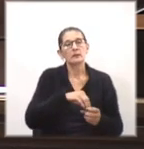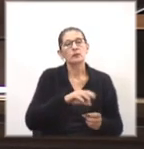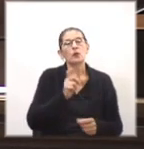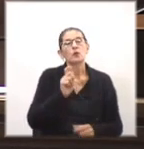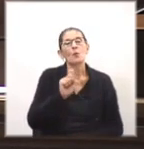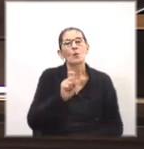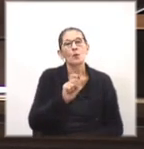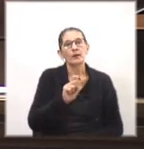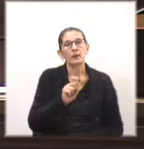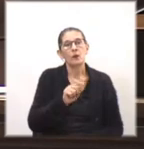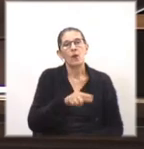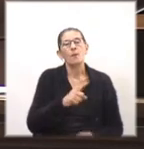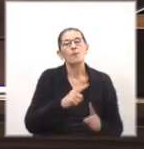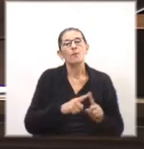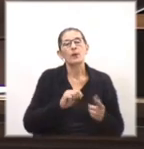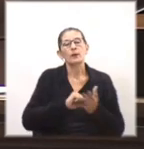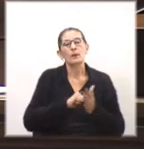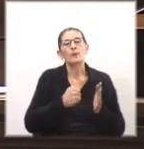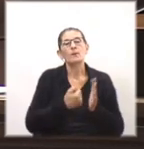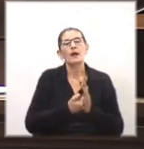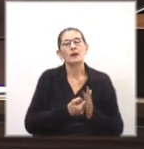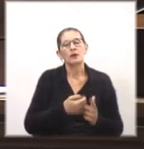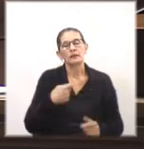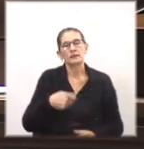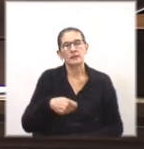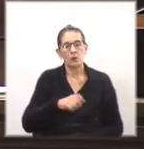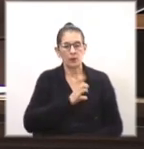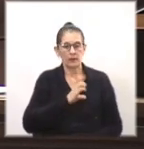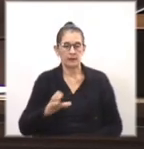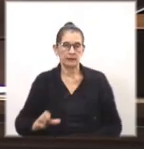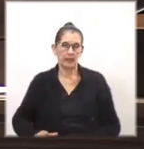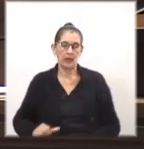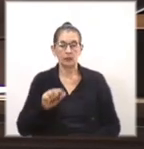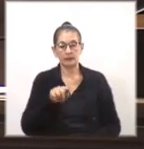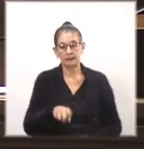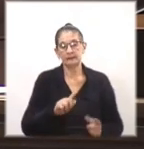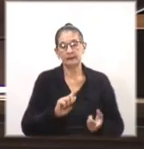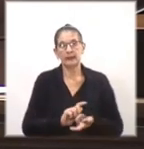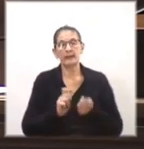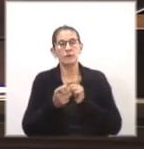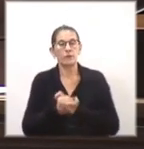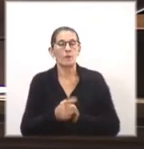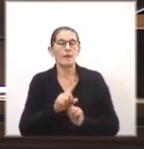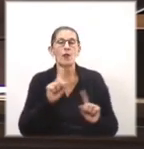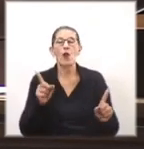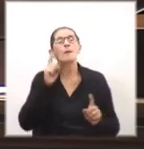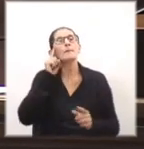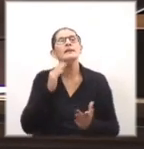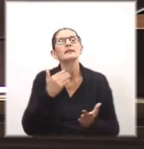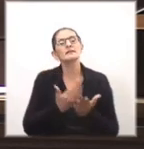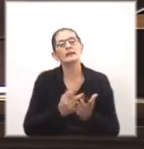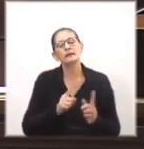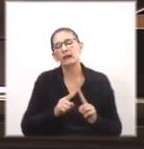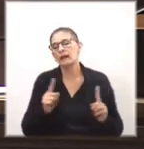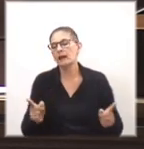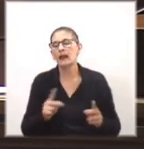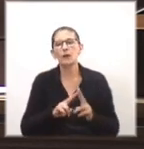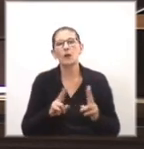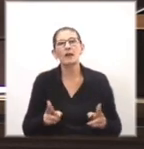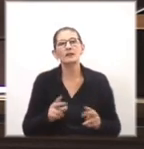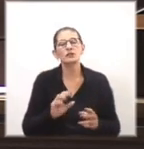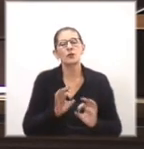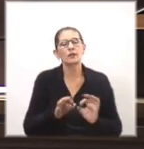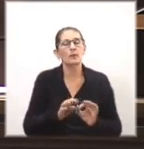a través del Banco de Seguros del Estado, dado que esta reforma no presenta una solución de largo plazo al descalce de